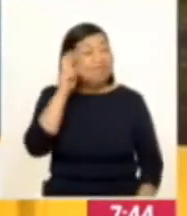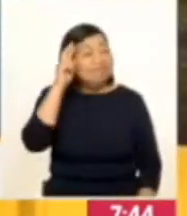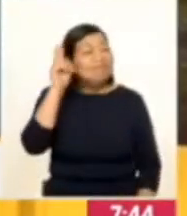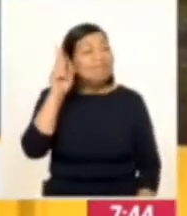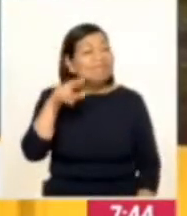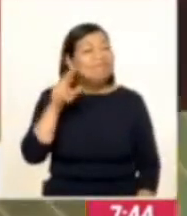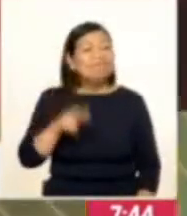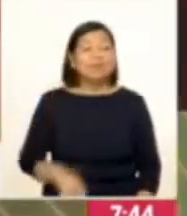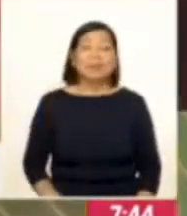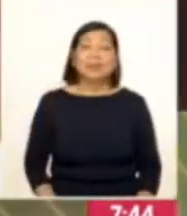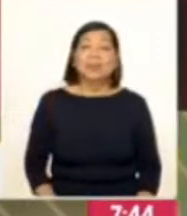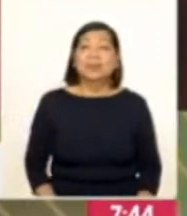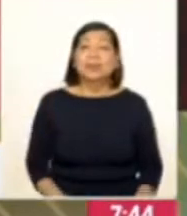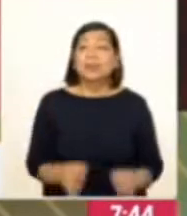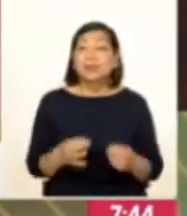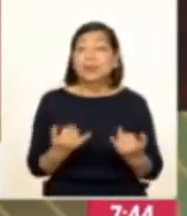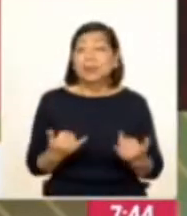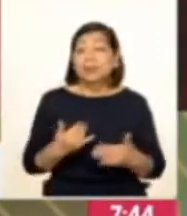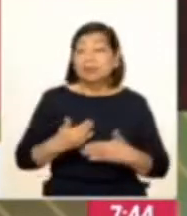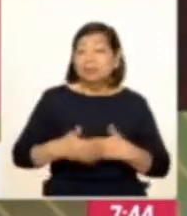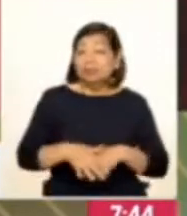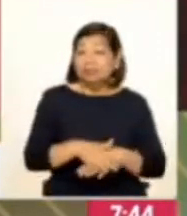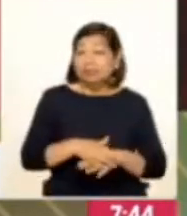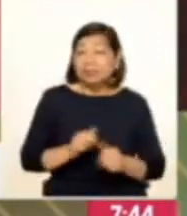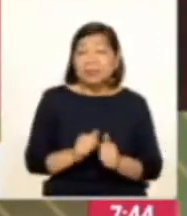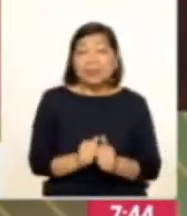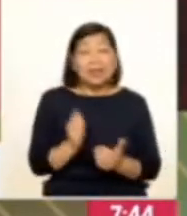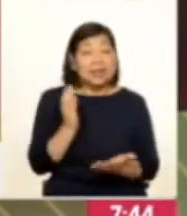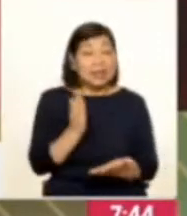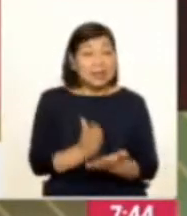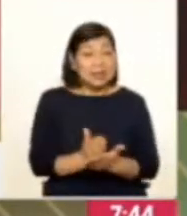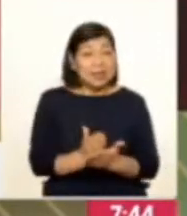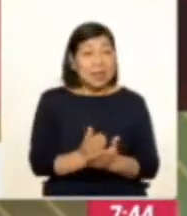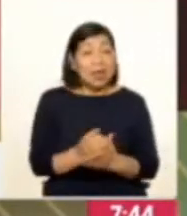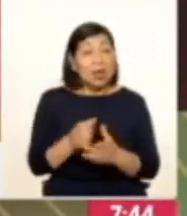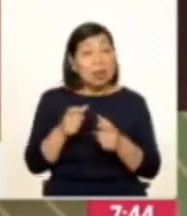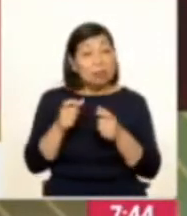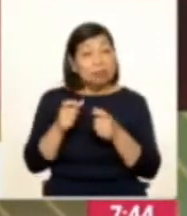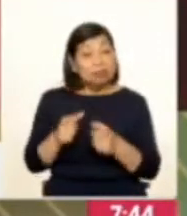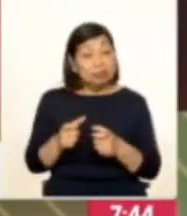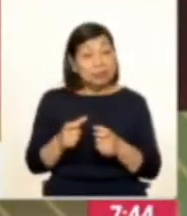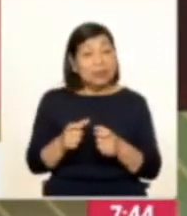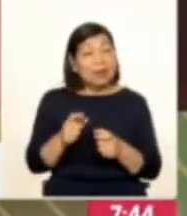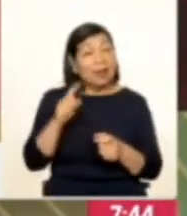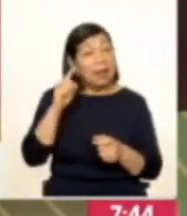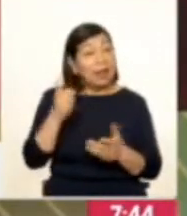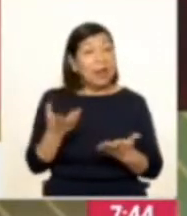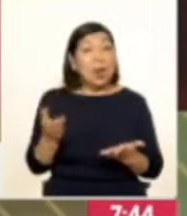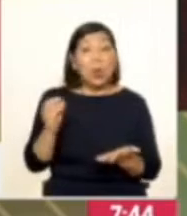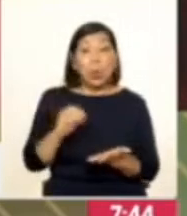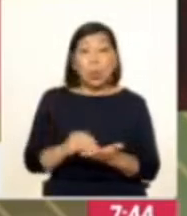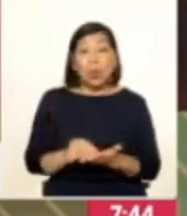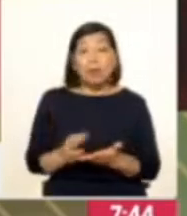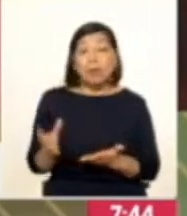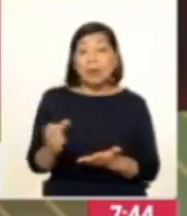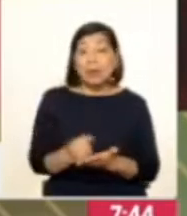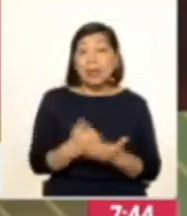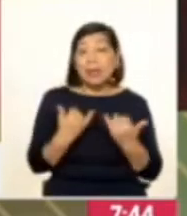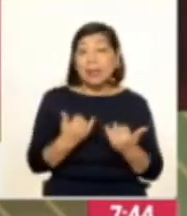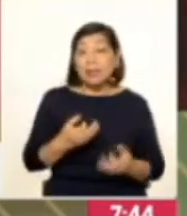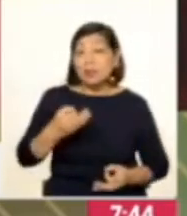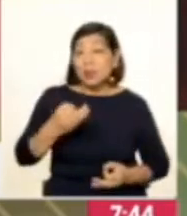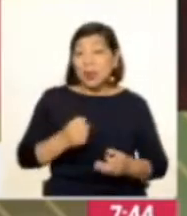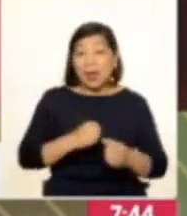de hecho justamente el proceso administrativo sancionador de la contraloría se crea y luego se recupera luego de